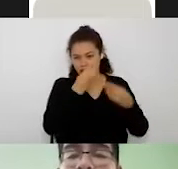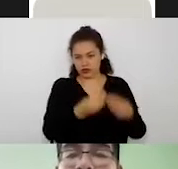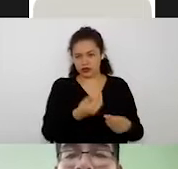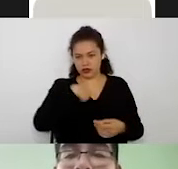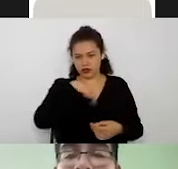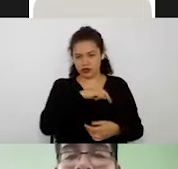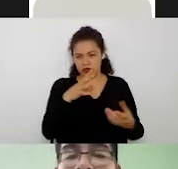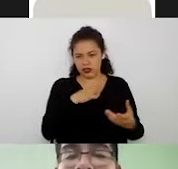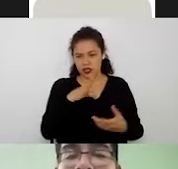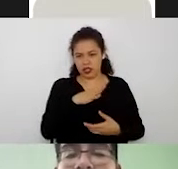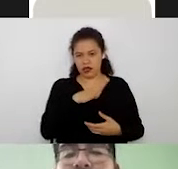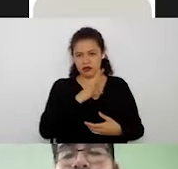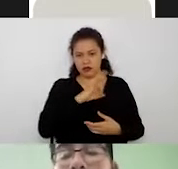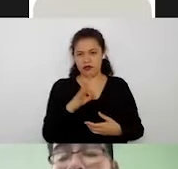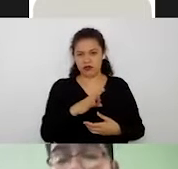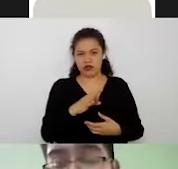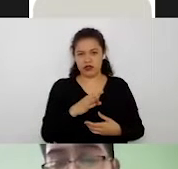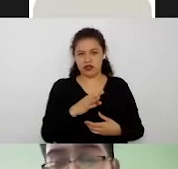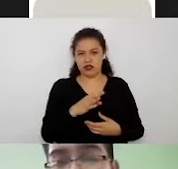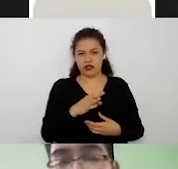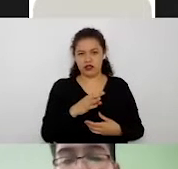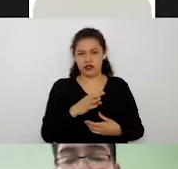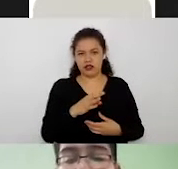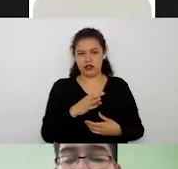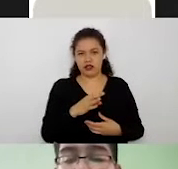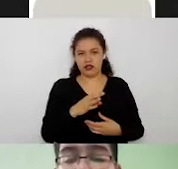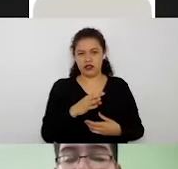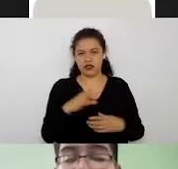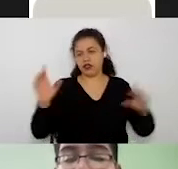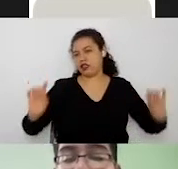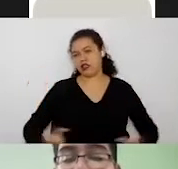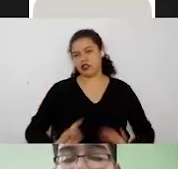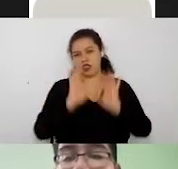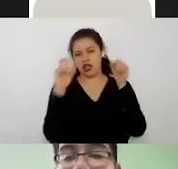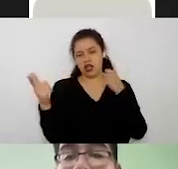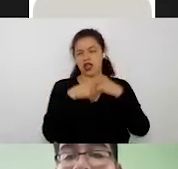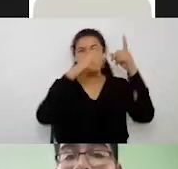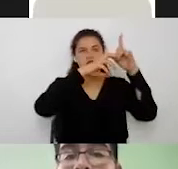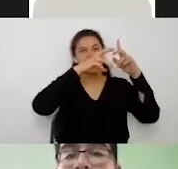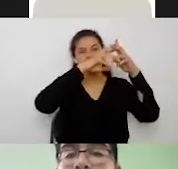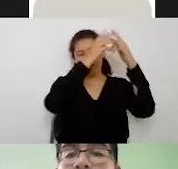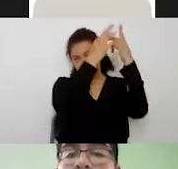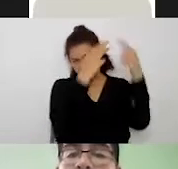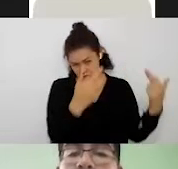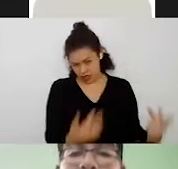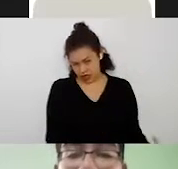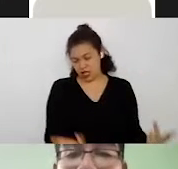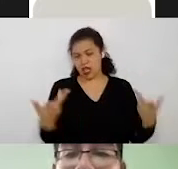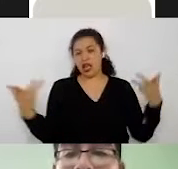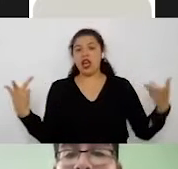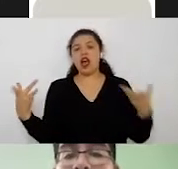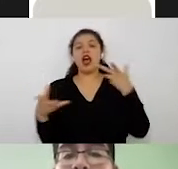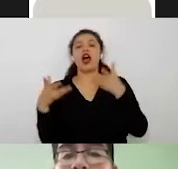llegar a entorpecer, en caso de que hubiera, por ejemplo, un derrumbe, a entorpecer las labores de